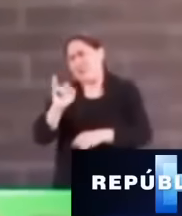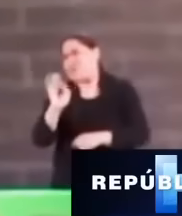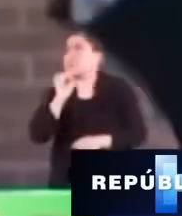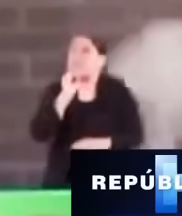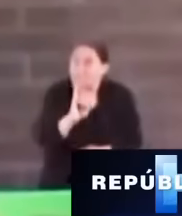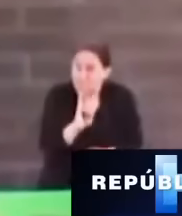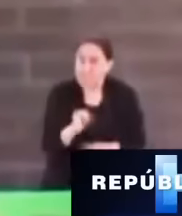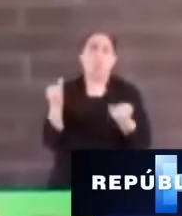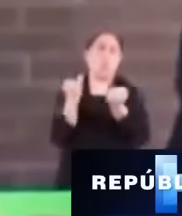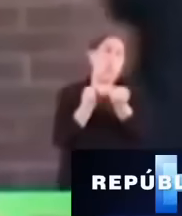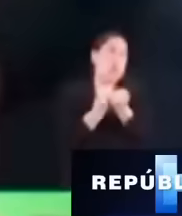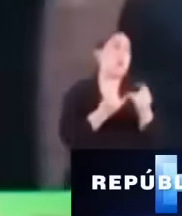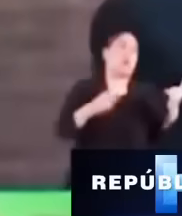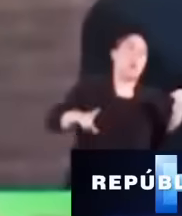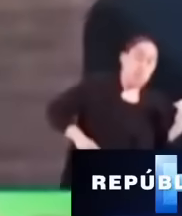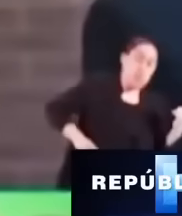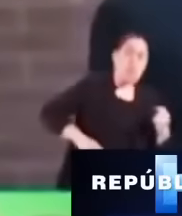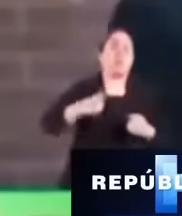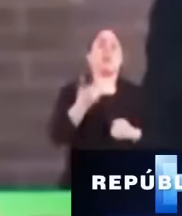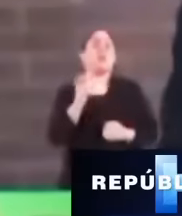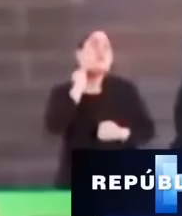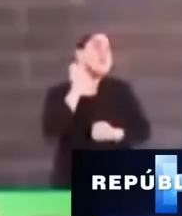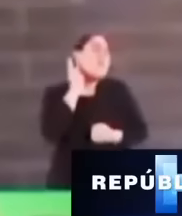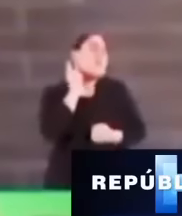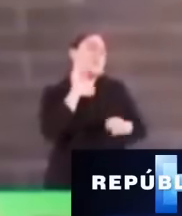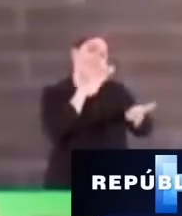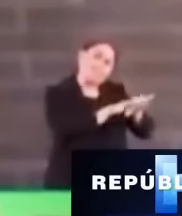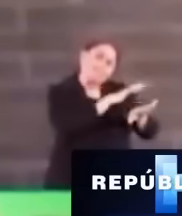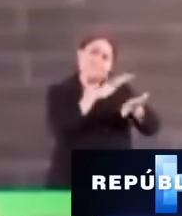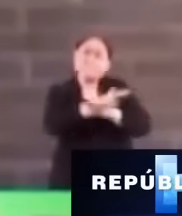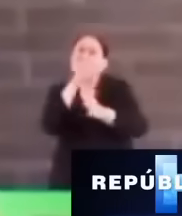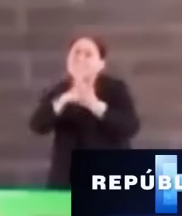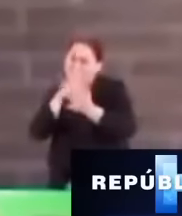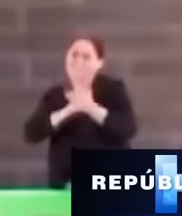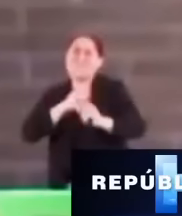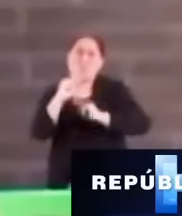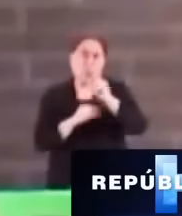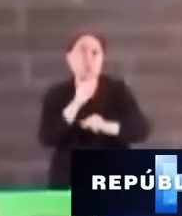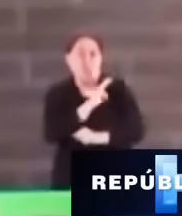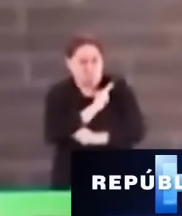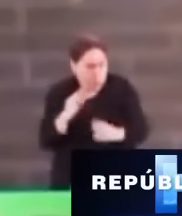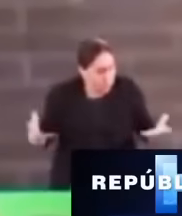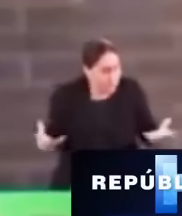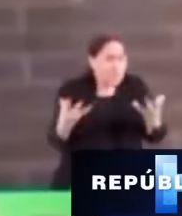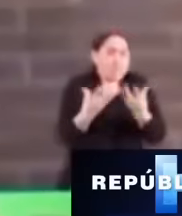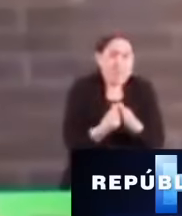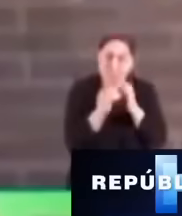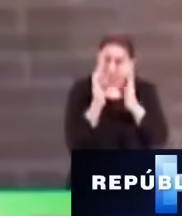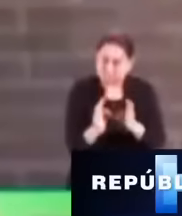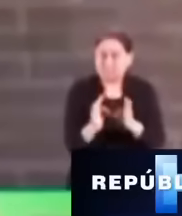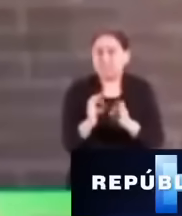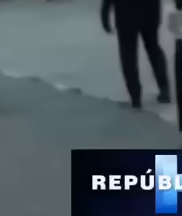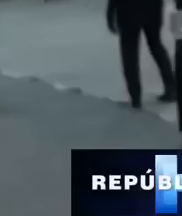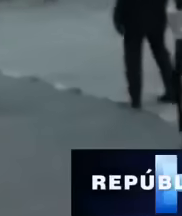como al Legislativo y al Ejecutivo. Ningún poder es perfecto, mas sí es perfectible si todos nos ponemos de lado correcto de la historia.